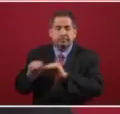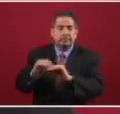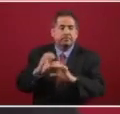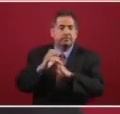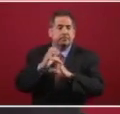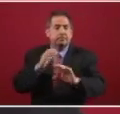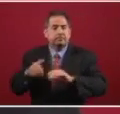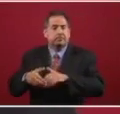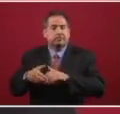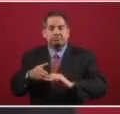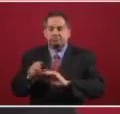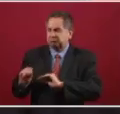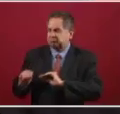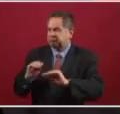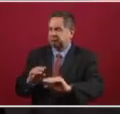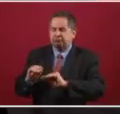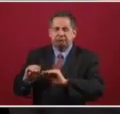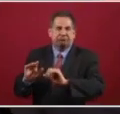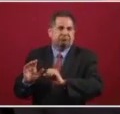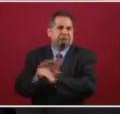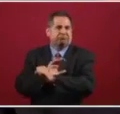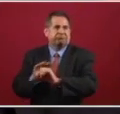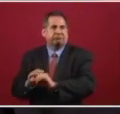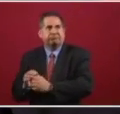trailers de migrantes.